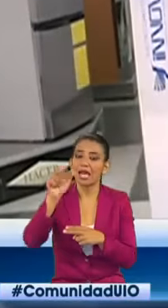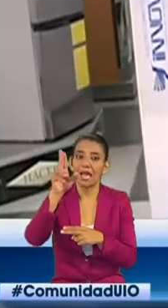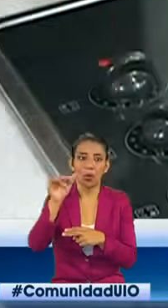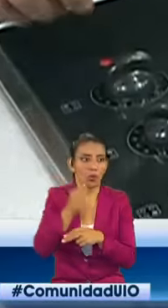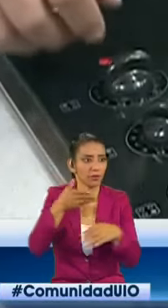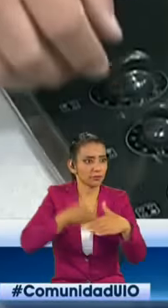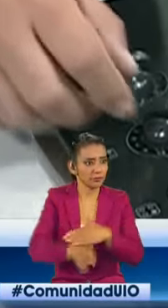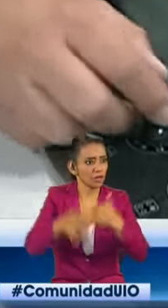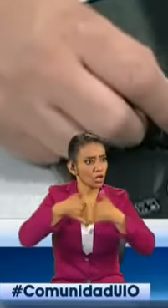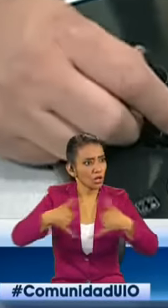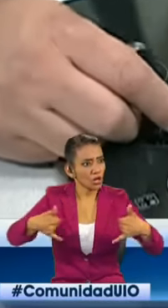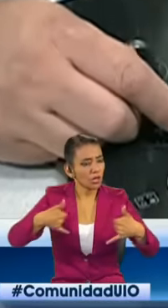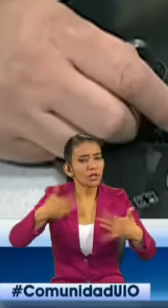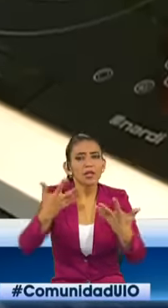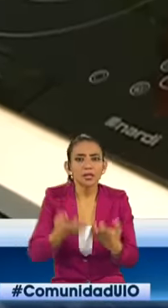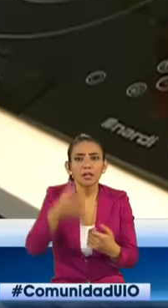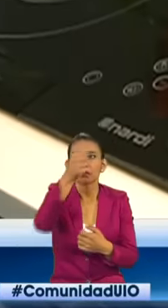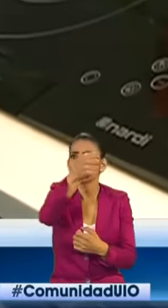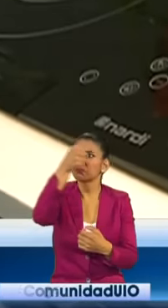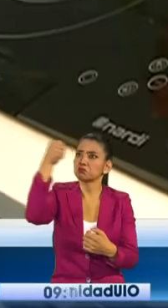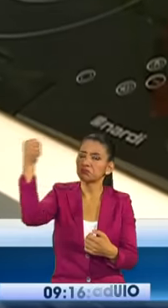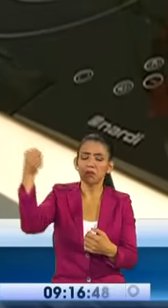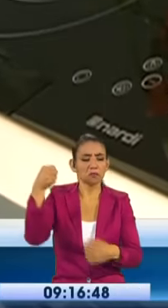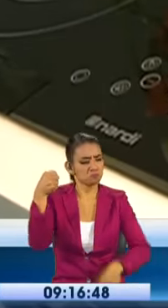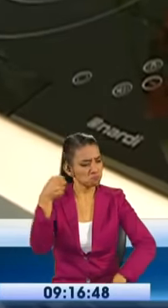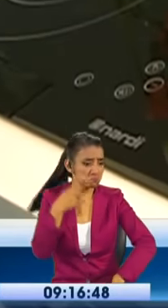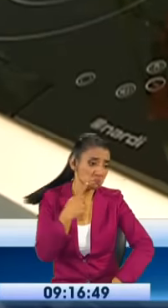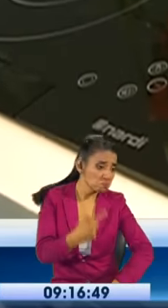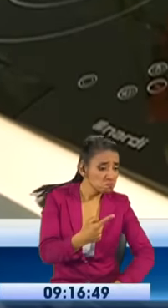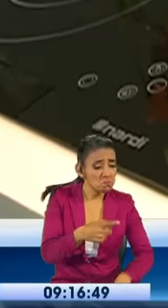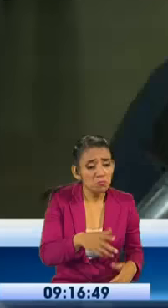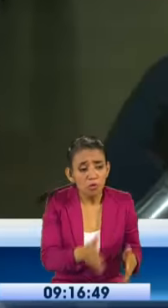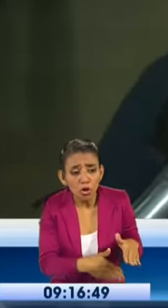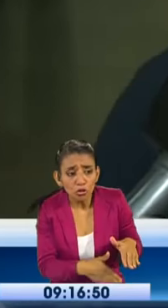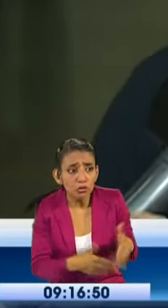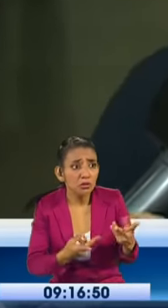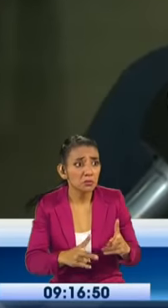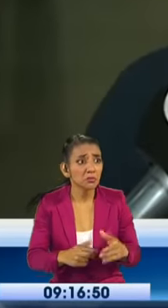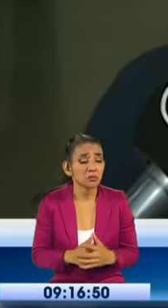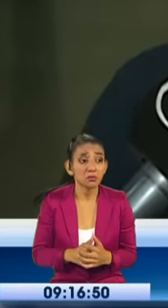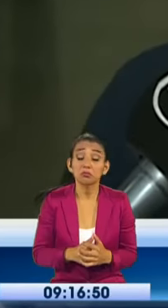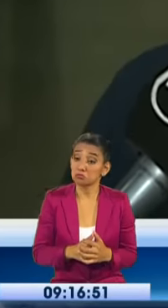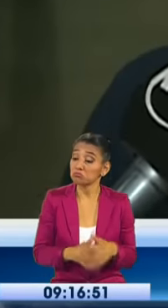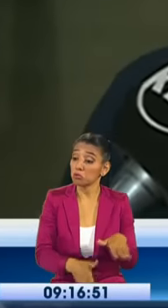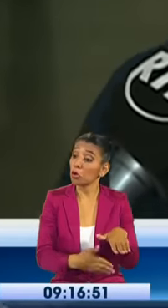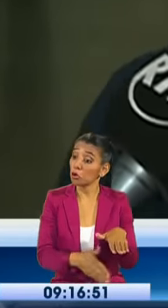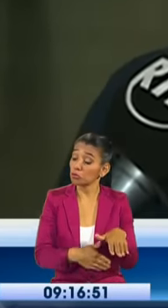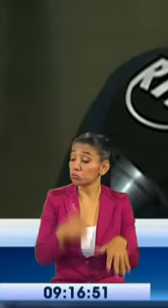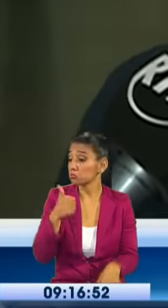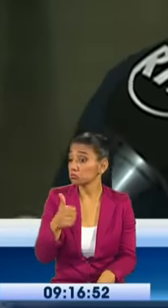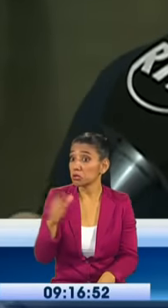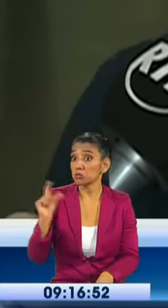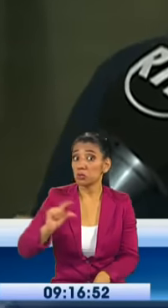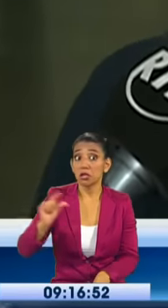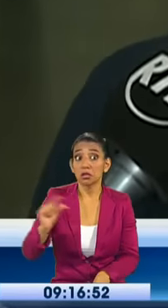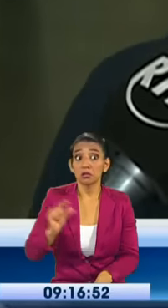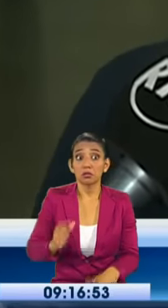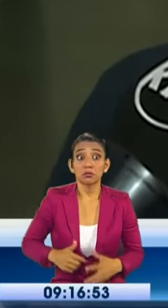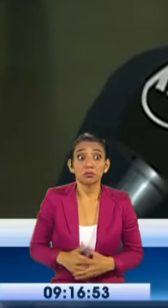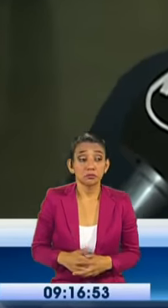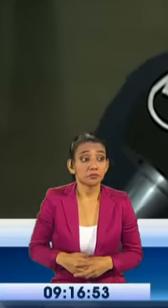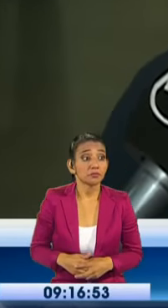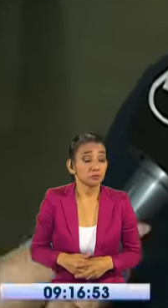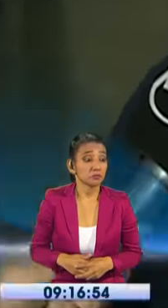estos locales por una congeladora, se interesó por la cocina eléctrica. El precio es conveniente para nosotros. Ajá, toca pagar